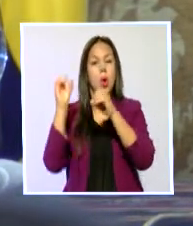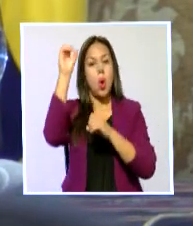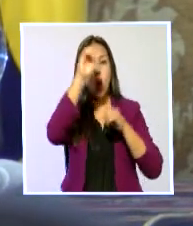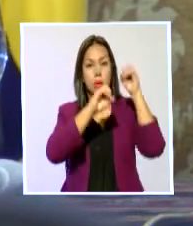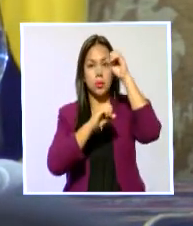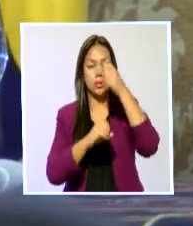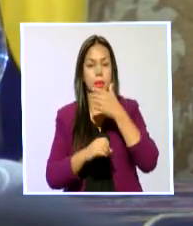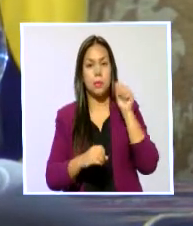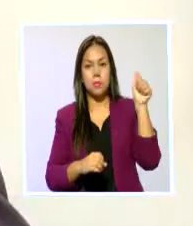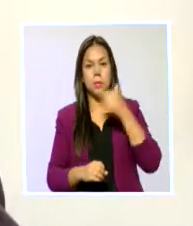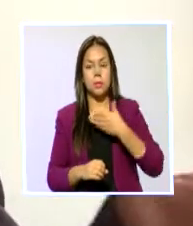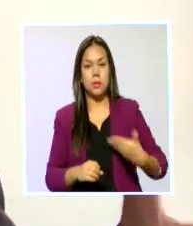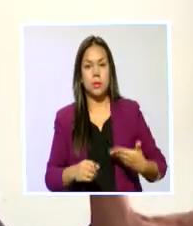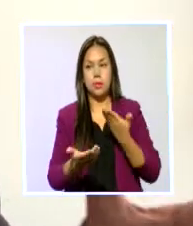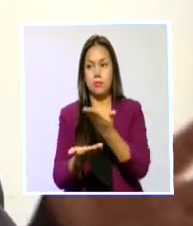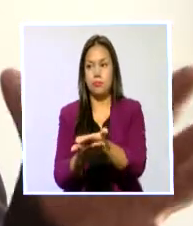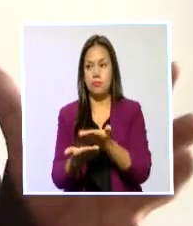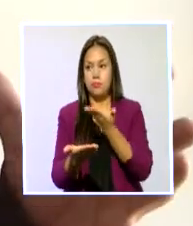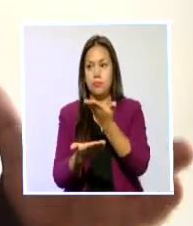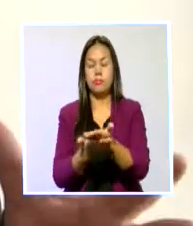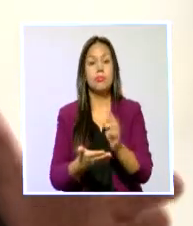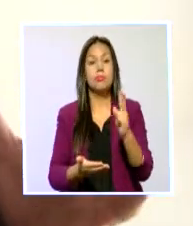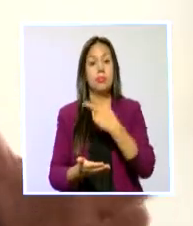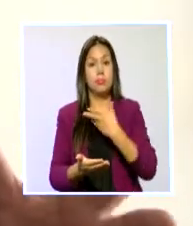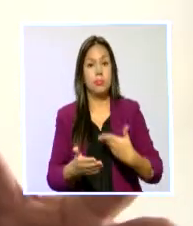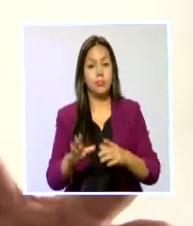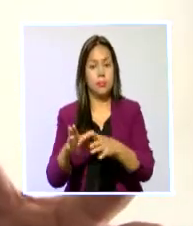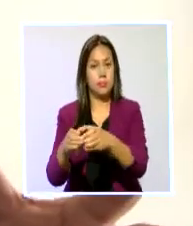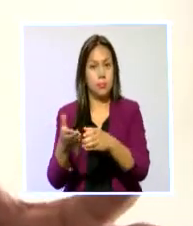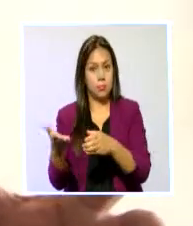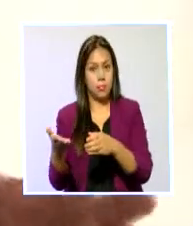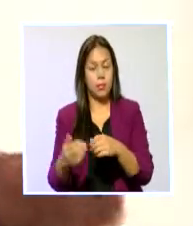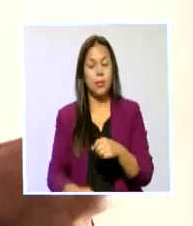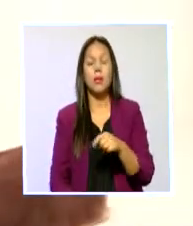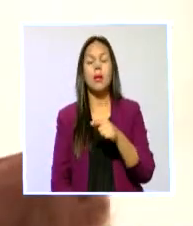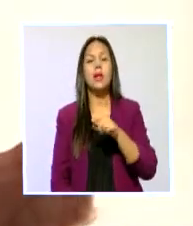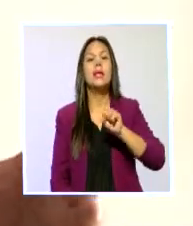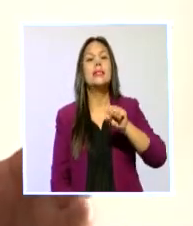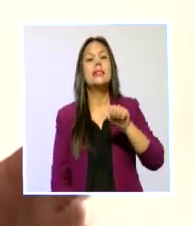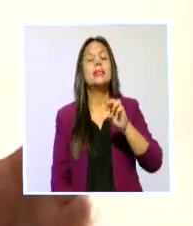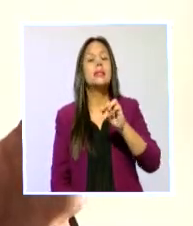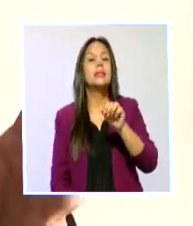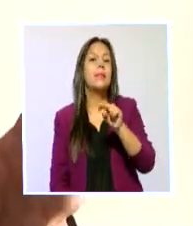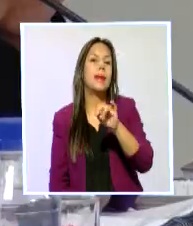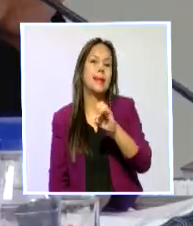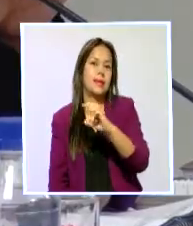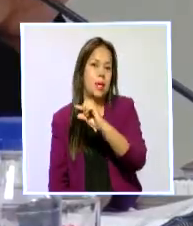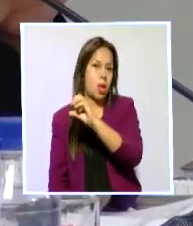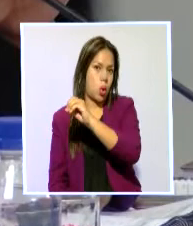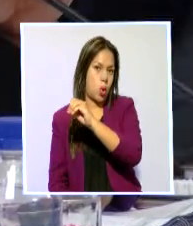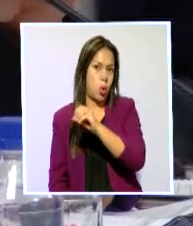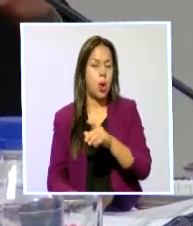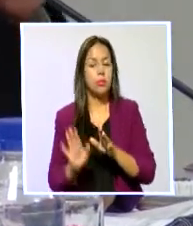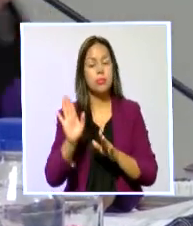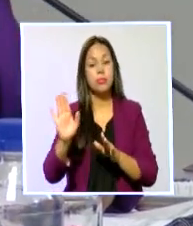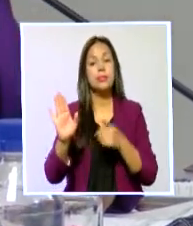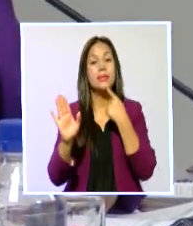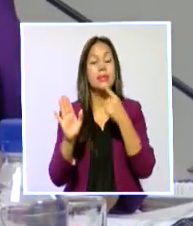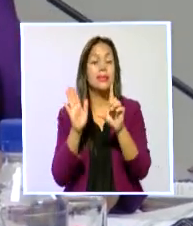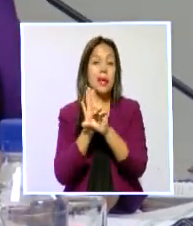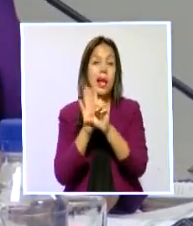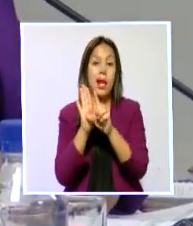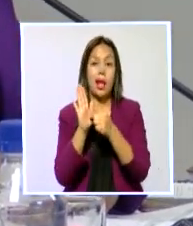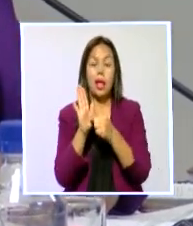de la República. Según el vicepresidente de la mesa legislativa, Franklin Samaniego, mantiene su postura en cuanto a que en la ley no se